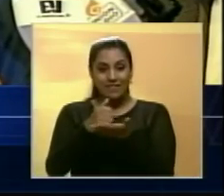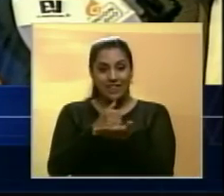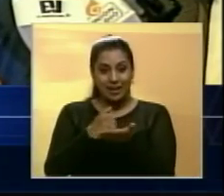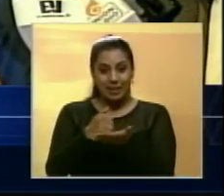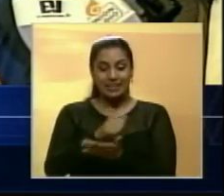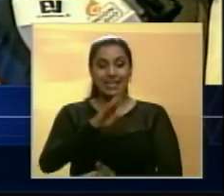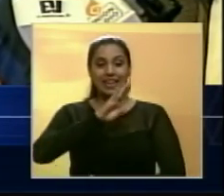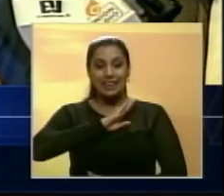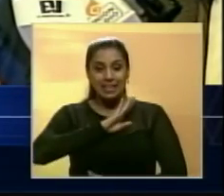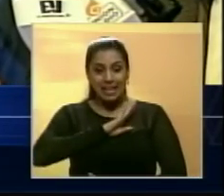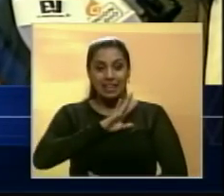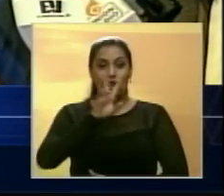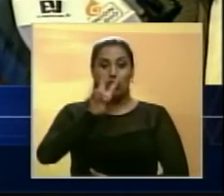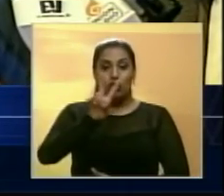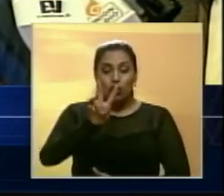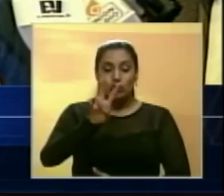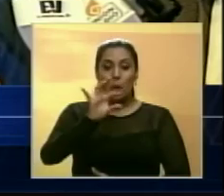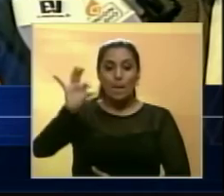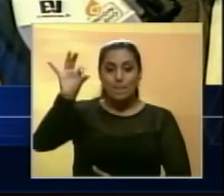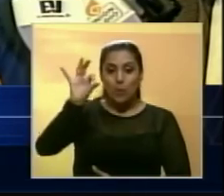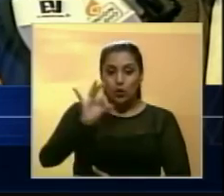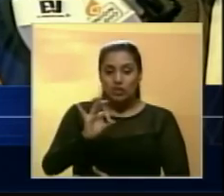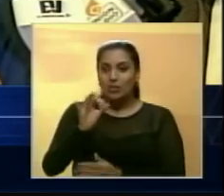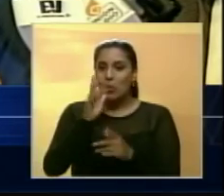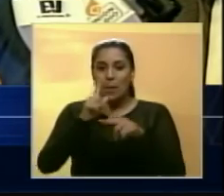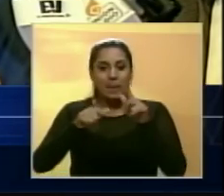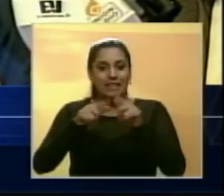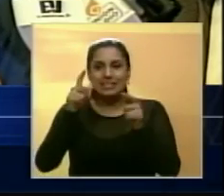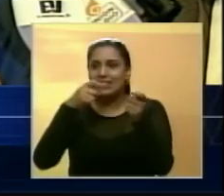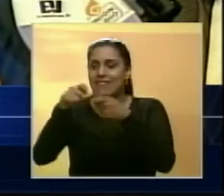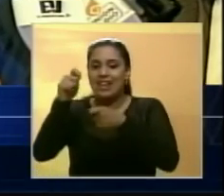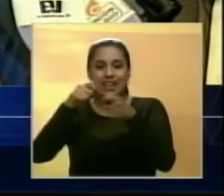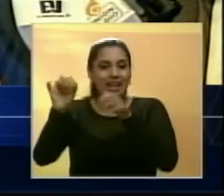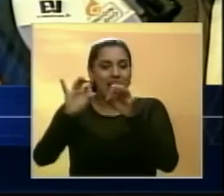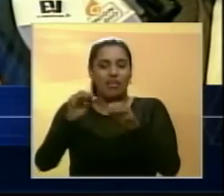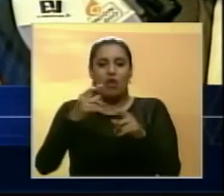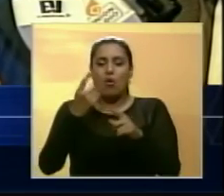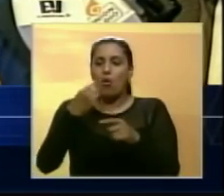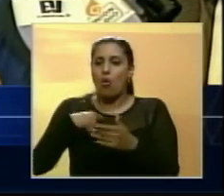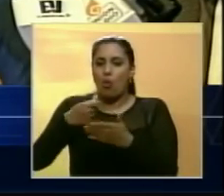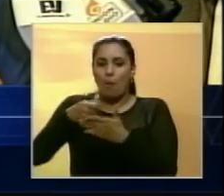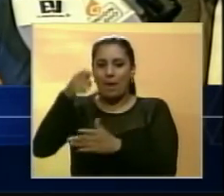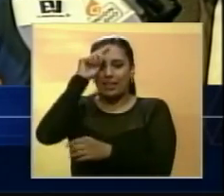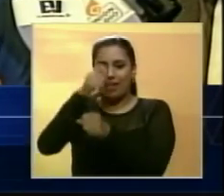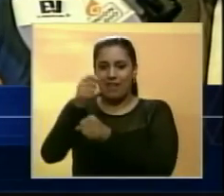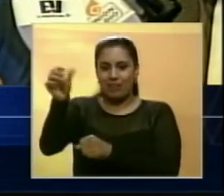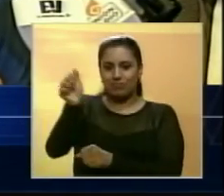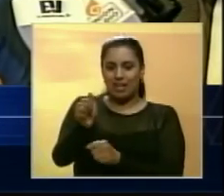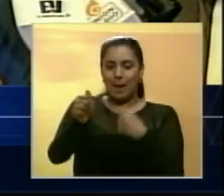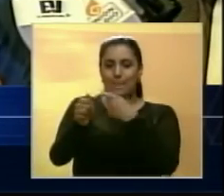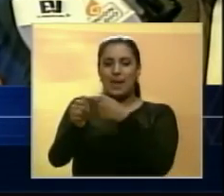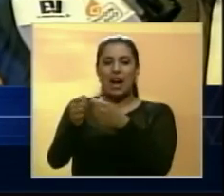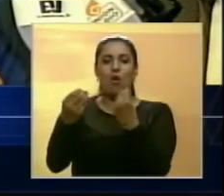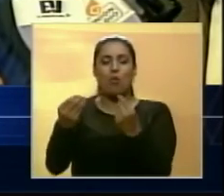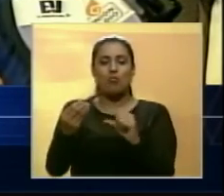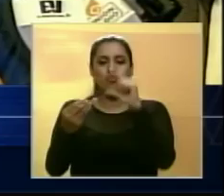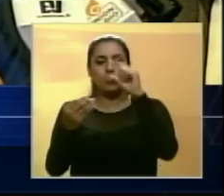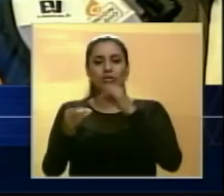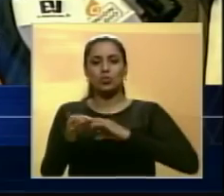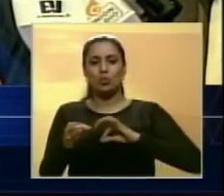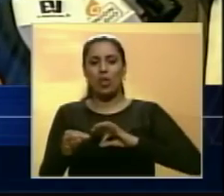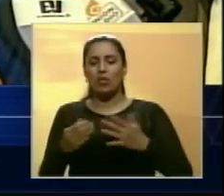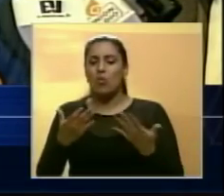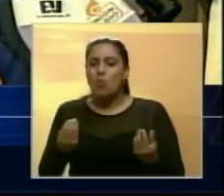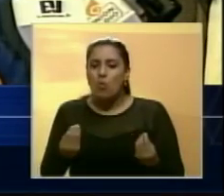que tiene un 2% en existencia, que no está vendiendo, puede soportar un incremento salarial. ¿Ah? O sea, ¿cómo